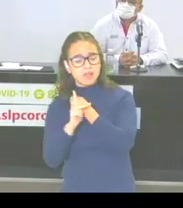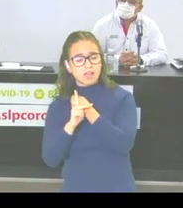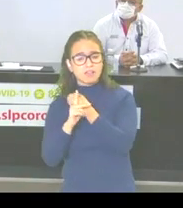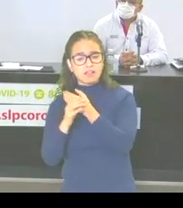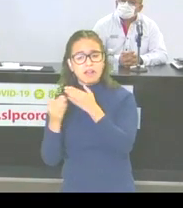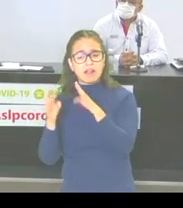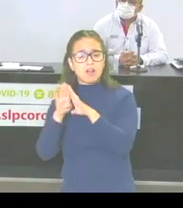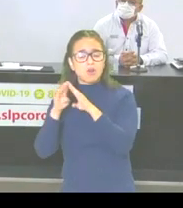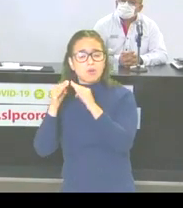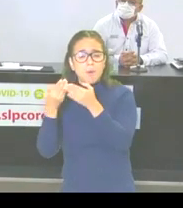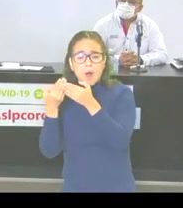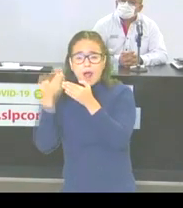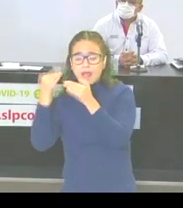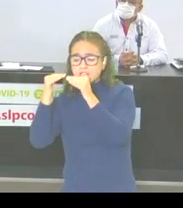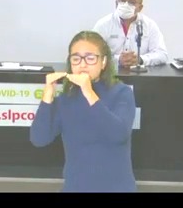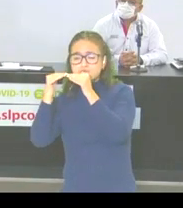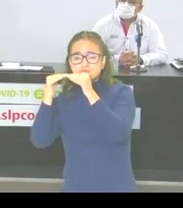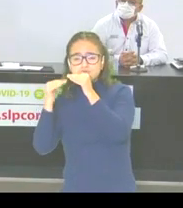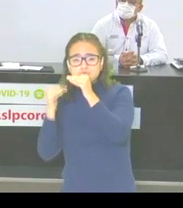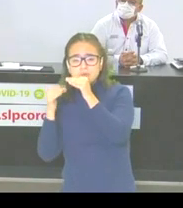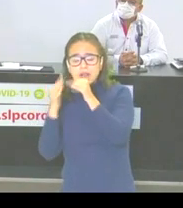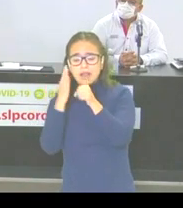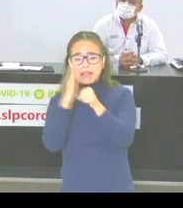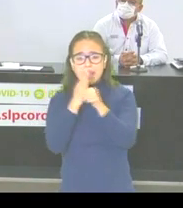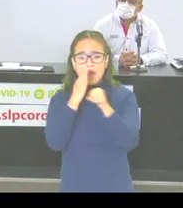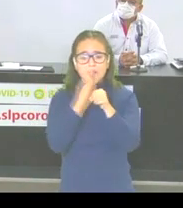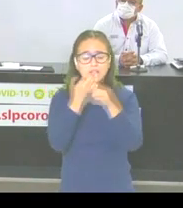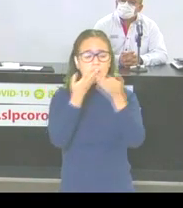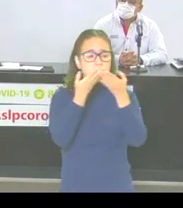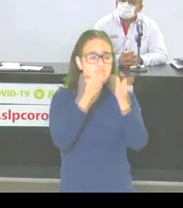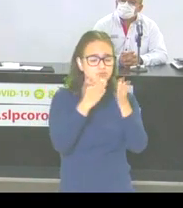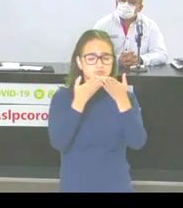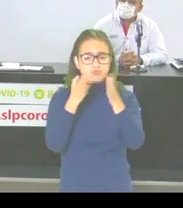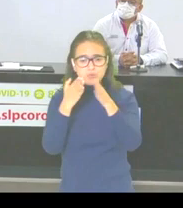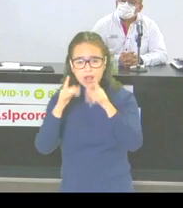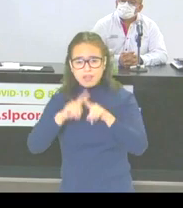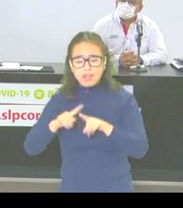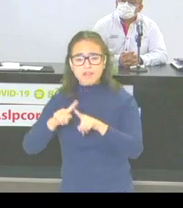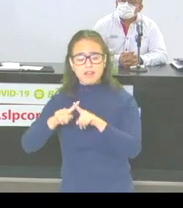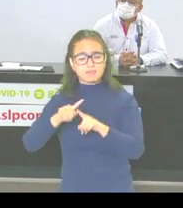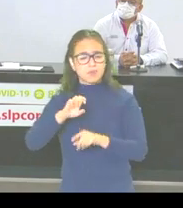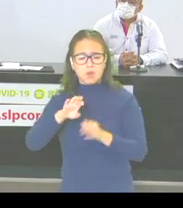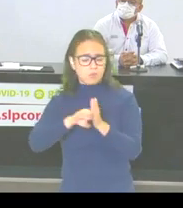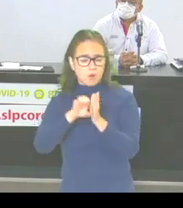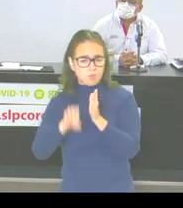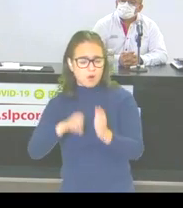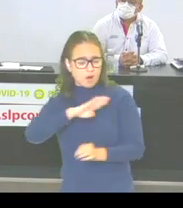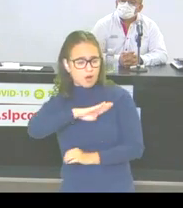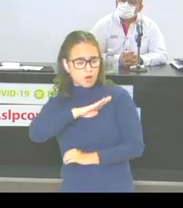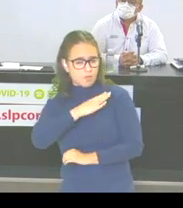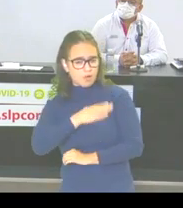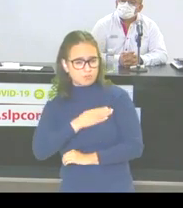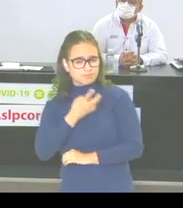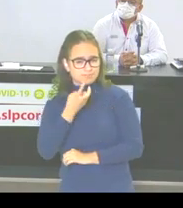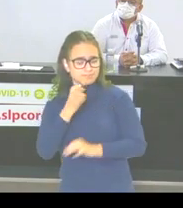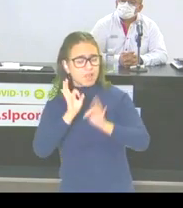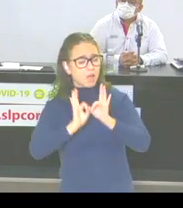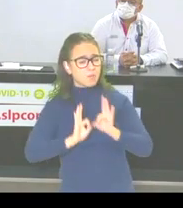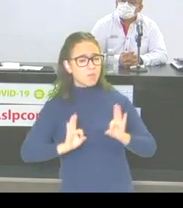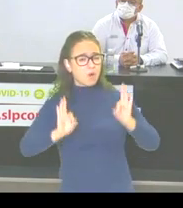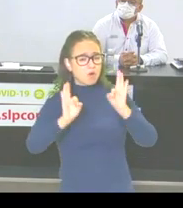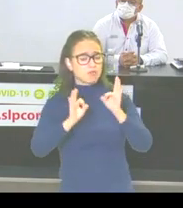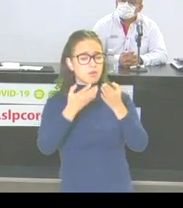tenido una baja importante. Y al momento que están haciendo aperturas, sobre todo España, que nos llama la atención,